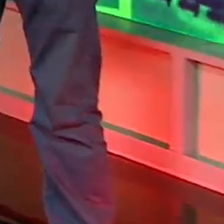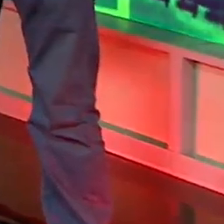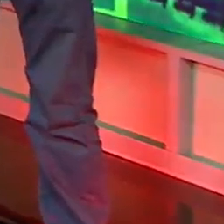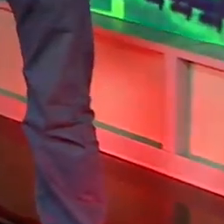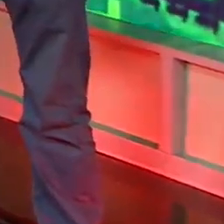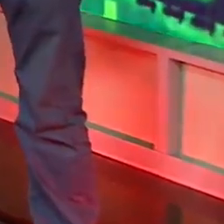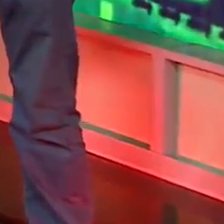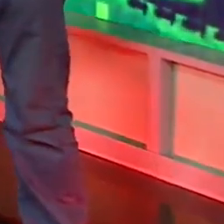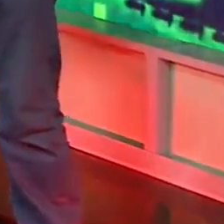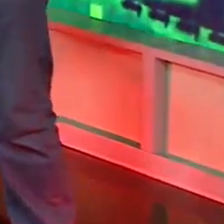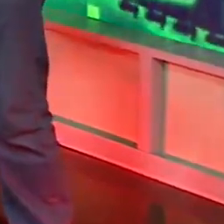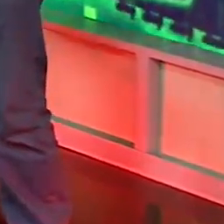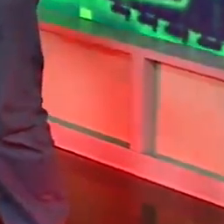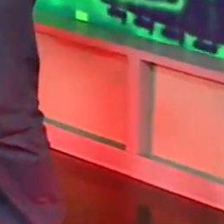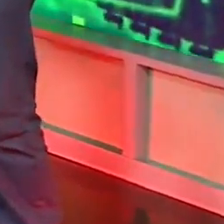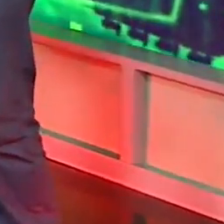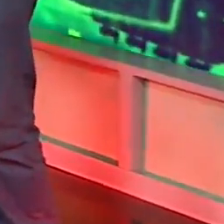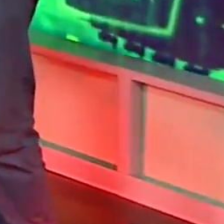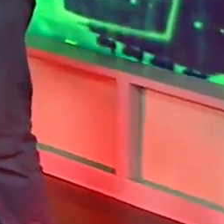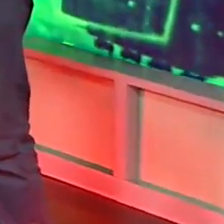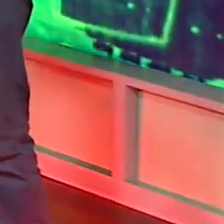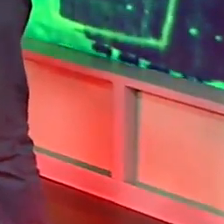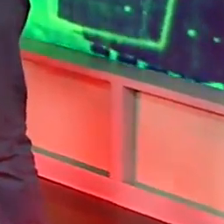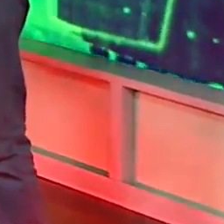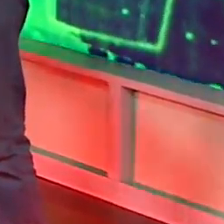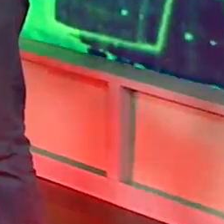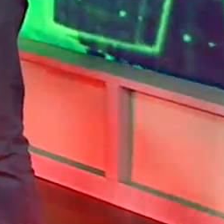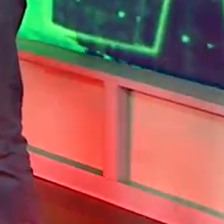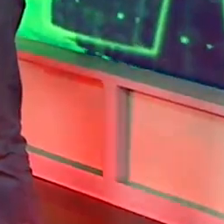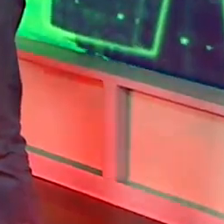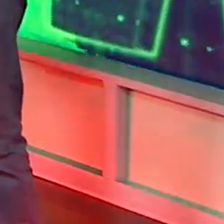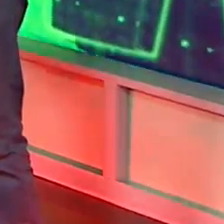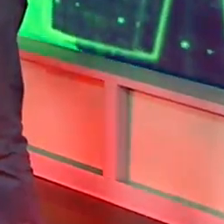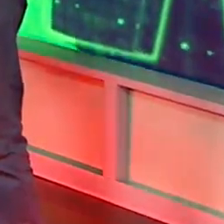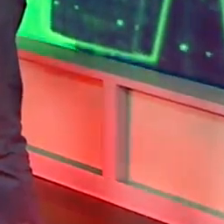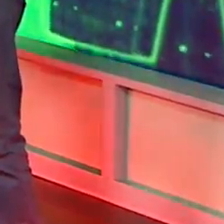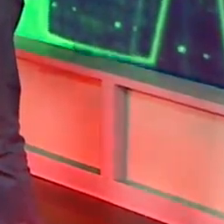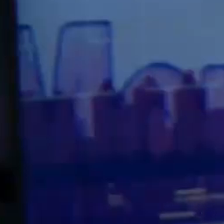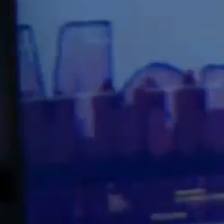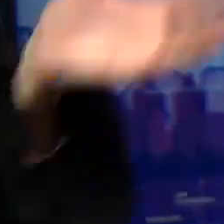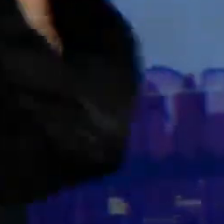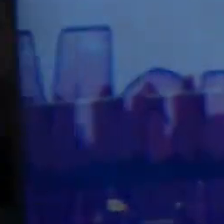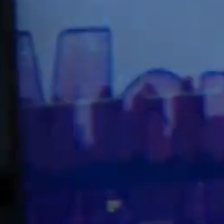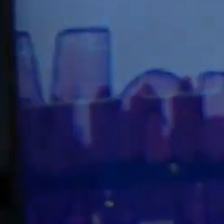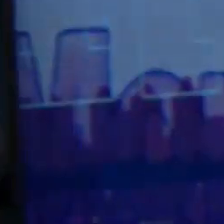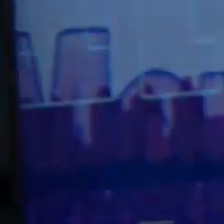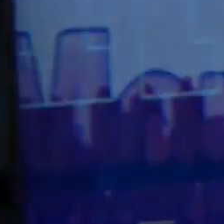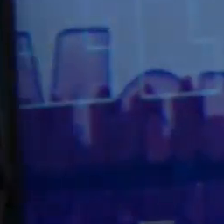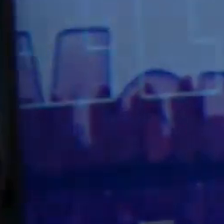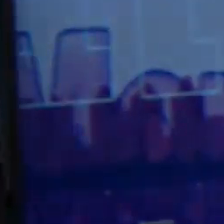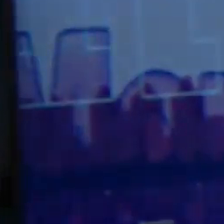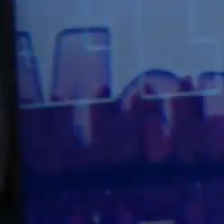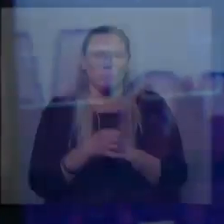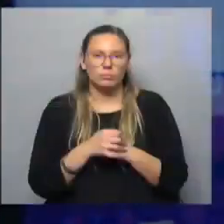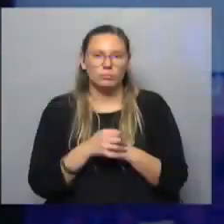y Camilo, nuestros queridos compañeros que nos están mirando. Un saludo para ellos. Genial. Y que con eso, con esa integración, tiene que ver lo